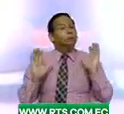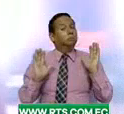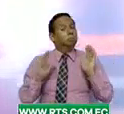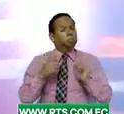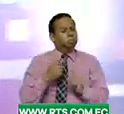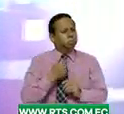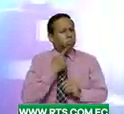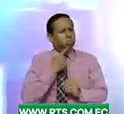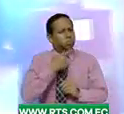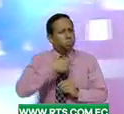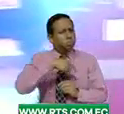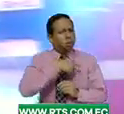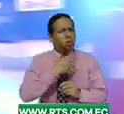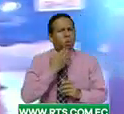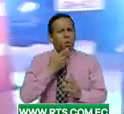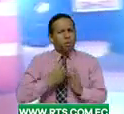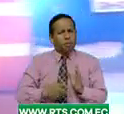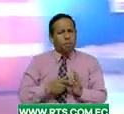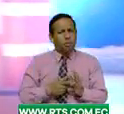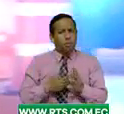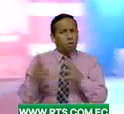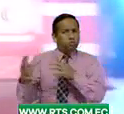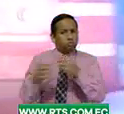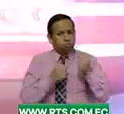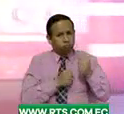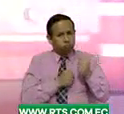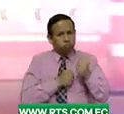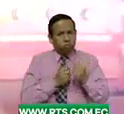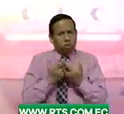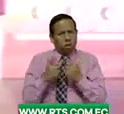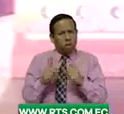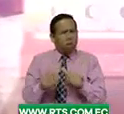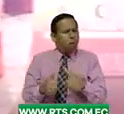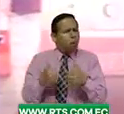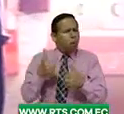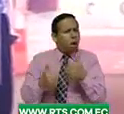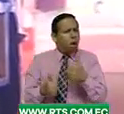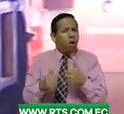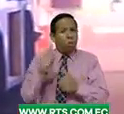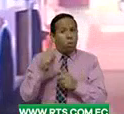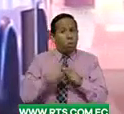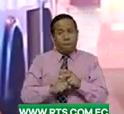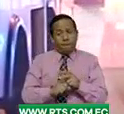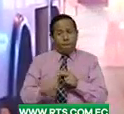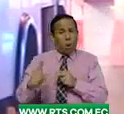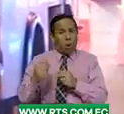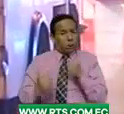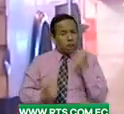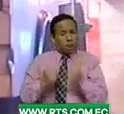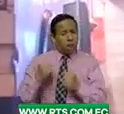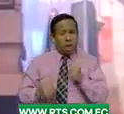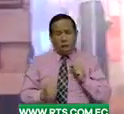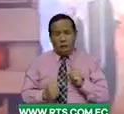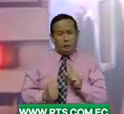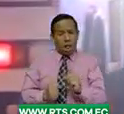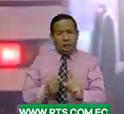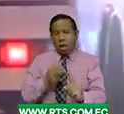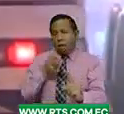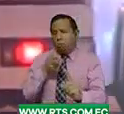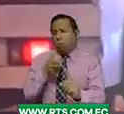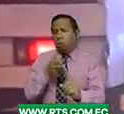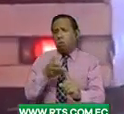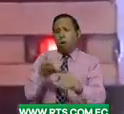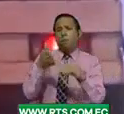intentaban o los estaban secuestrando. Uno se bajó, intentó correr y le dispararon en el parterre. El otro avanzó a correr de ese